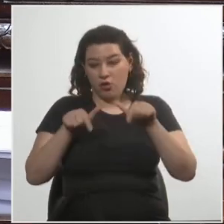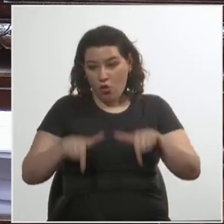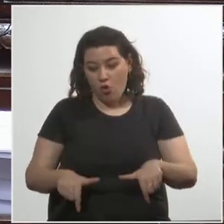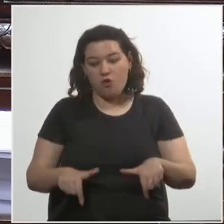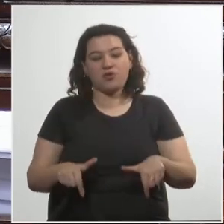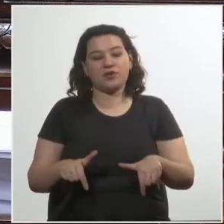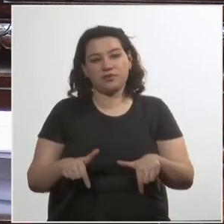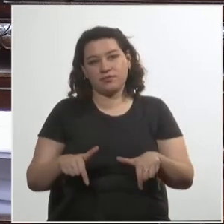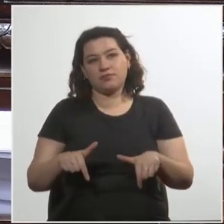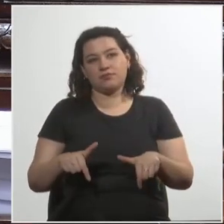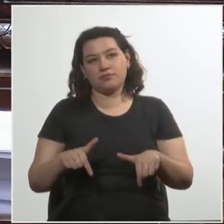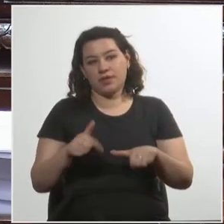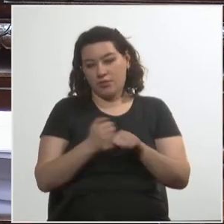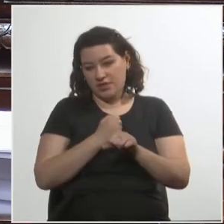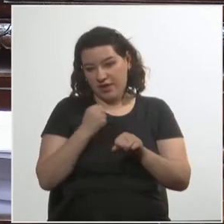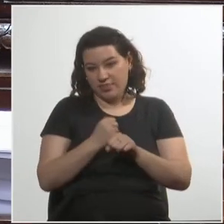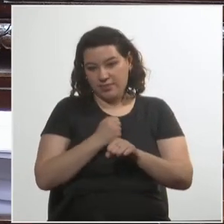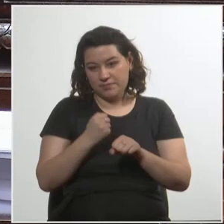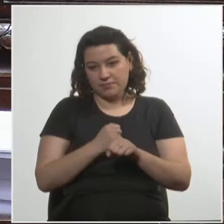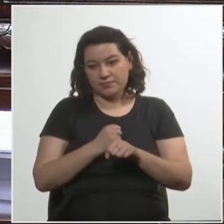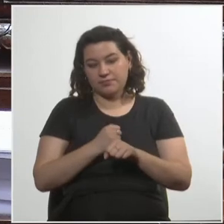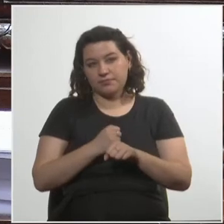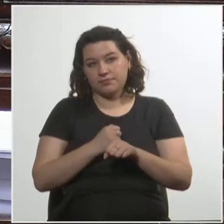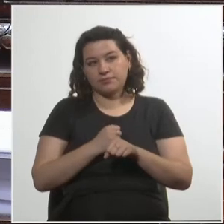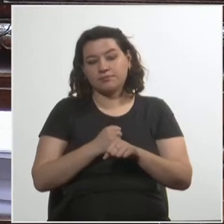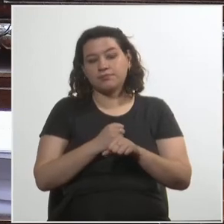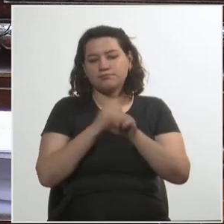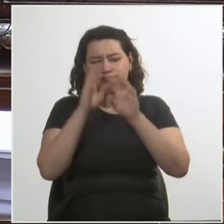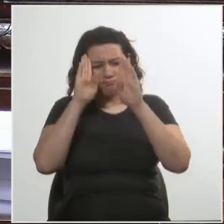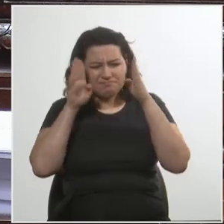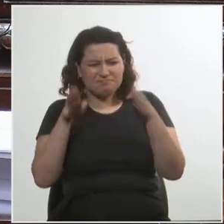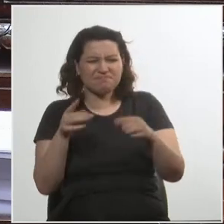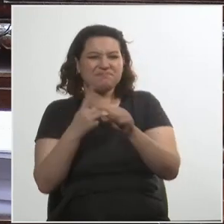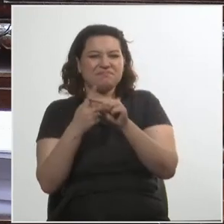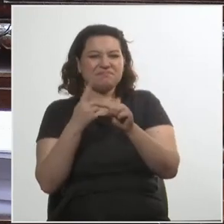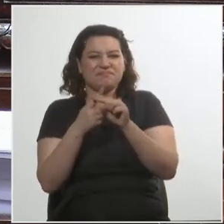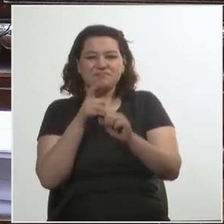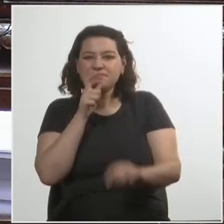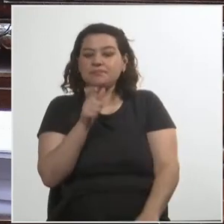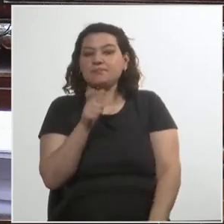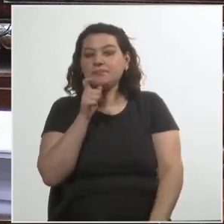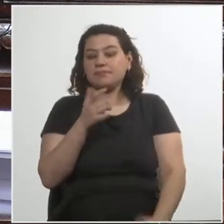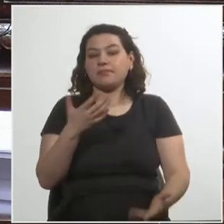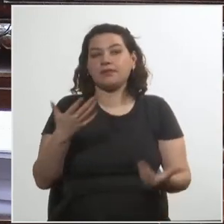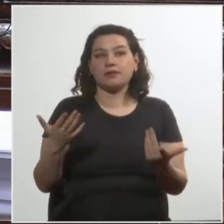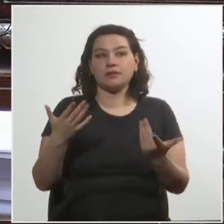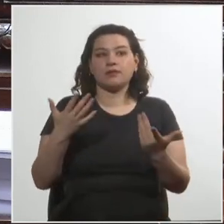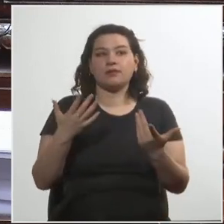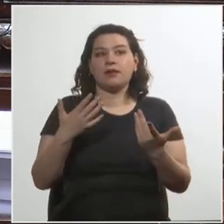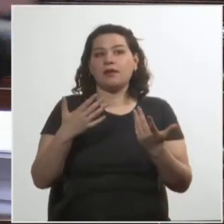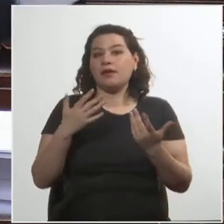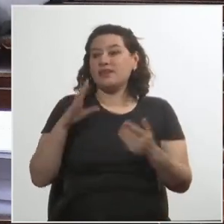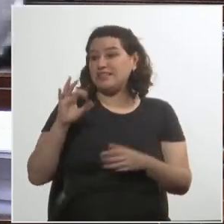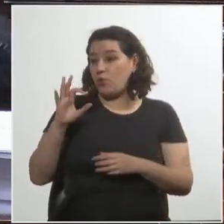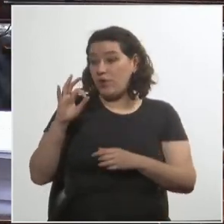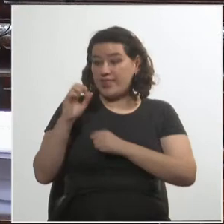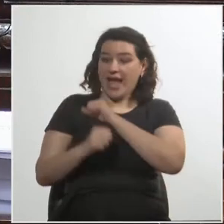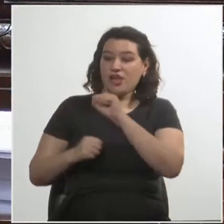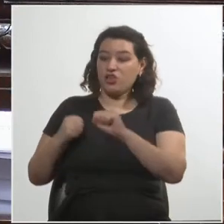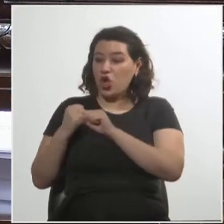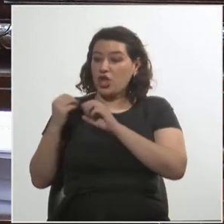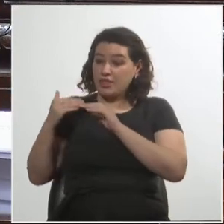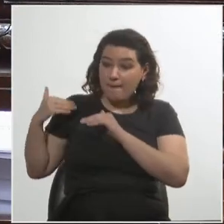estamos tratando ese enfoque positivo que luego de de más de 50 años